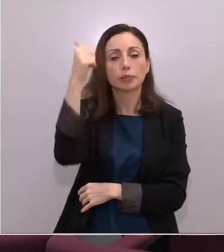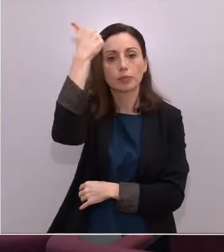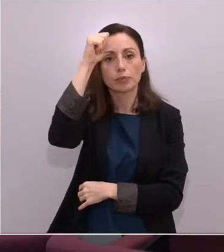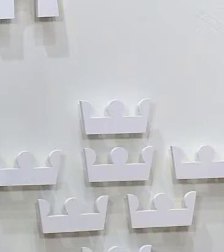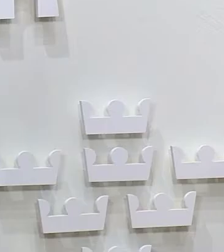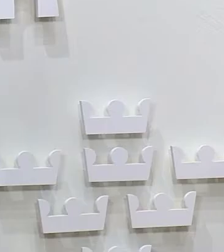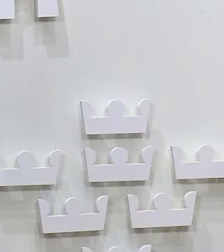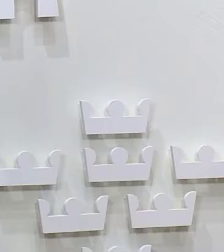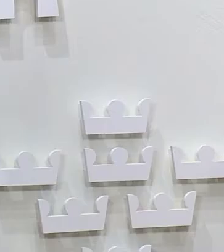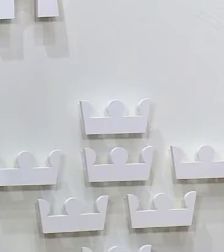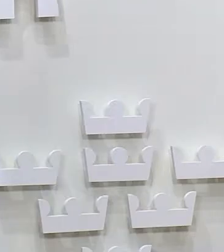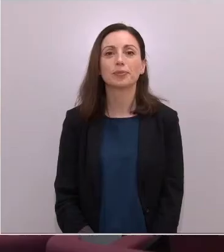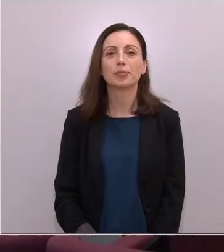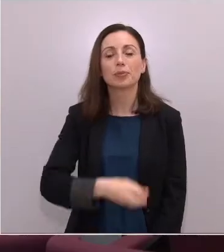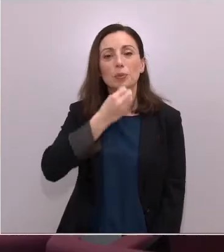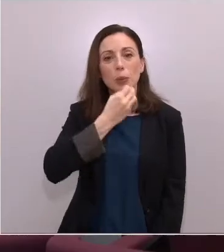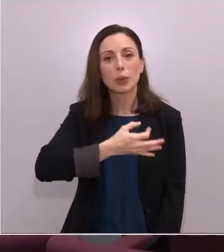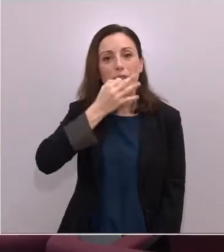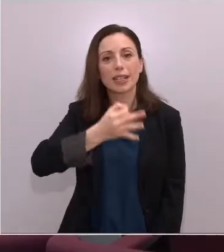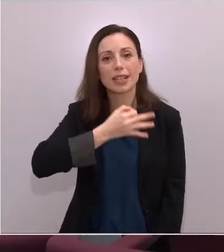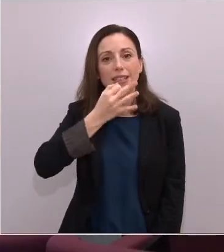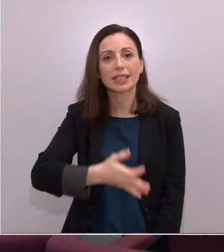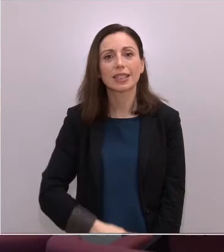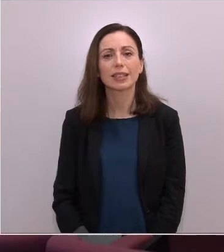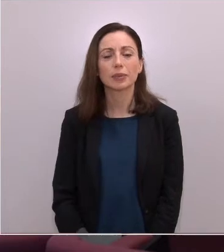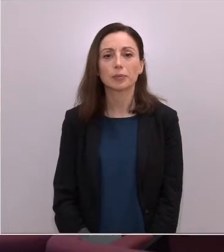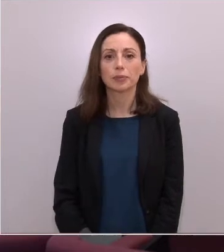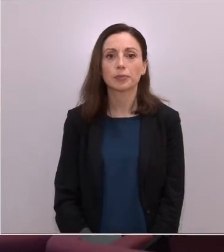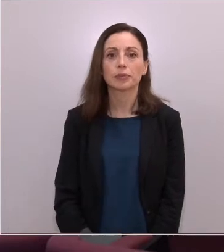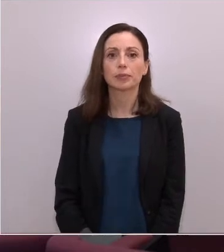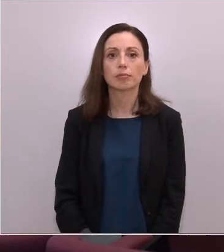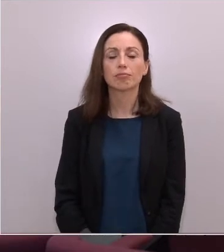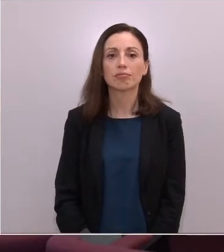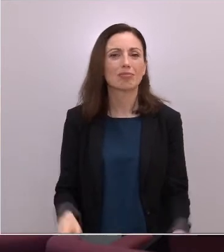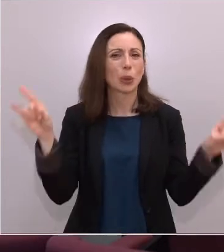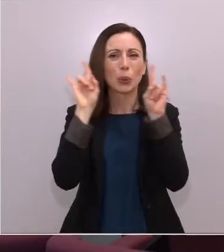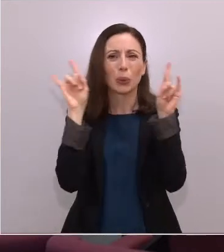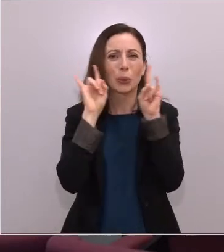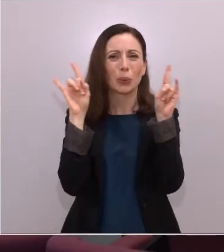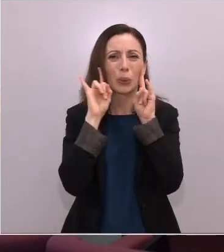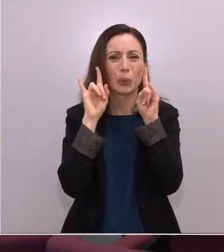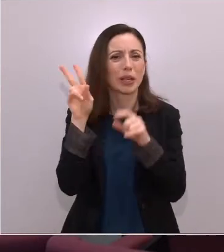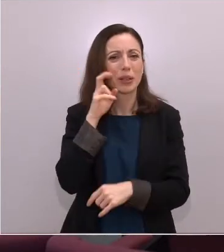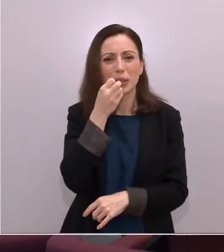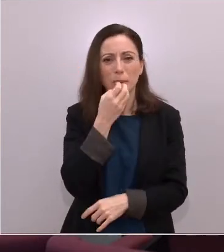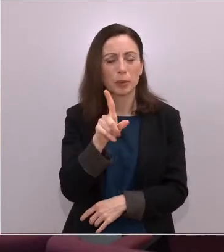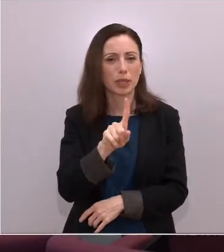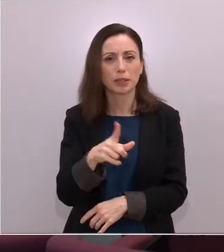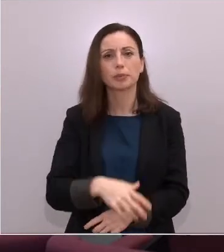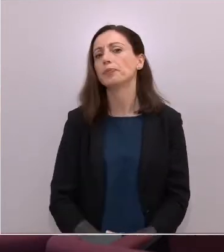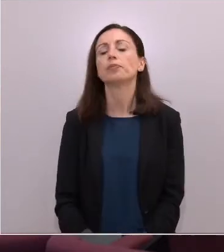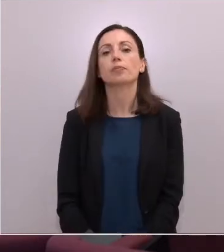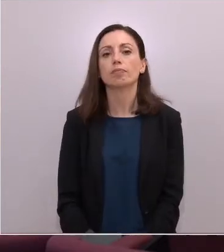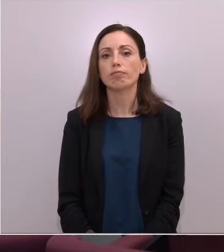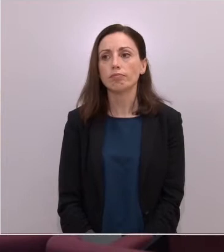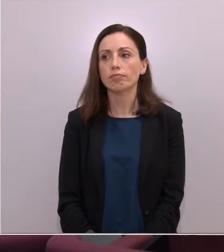de la cadena SER. Presidente, ¿qué tal? Buenas tardes. Le quería preguntar en torno a ese documento que ha distribuido Sanidad a las comunidades autónomas, un documento en el que ya